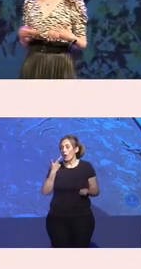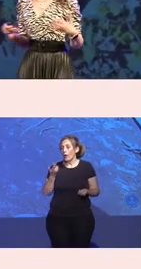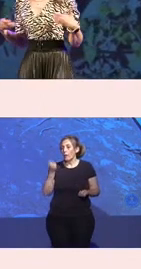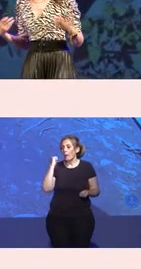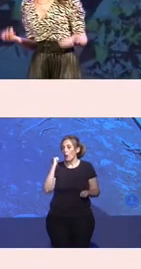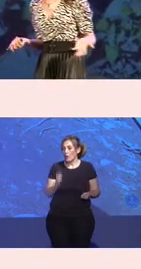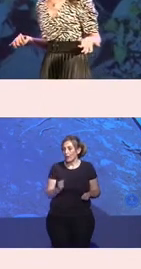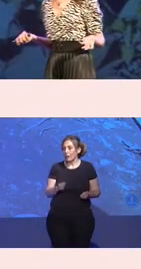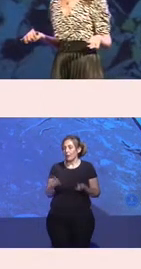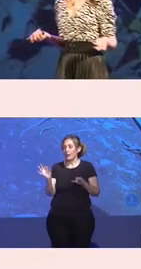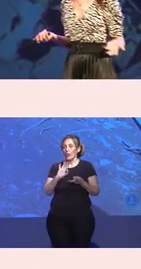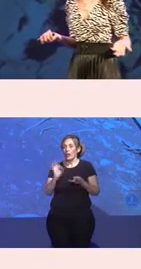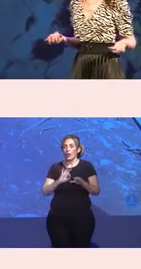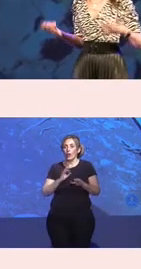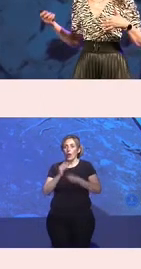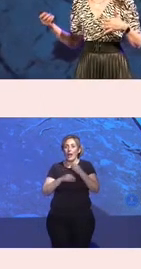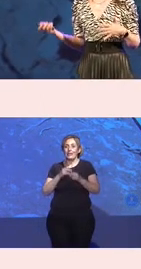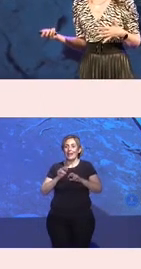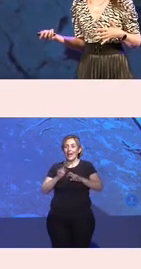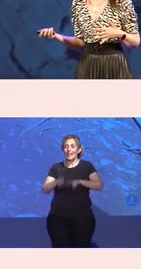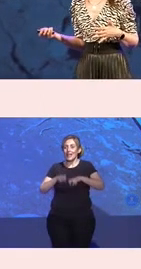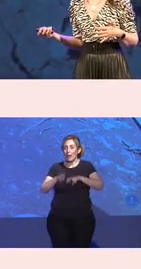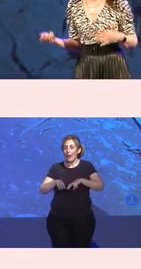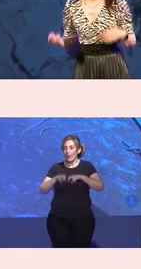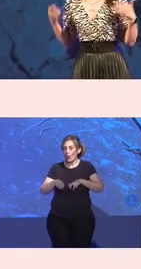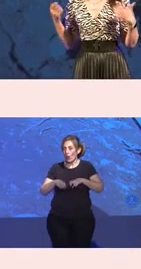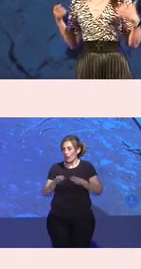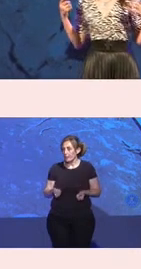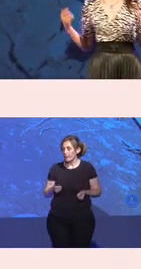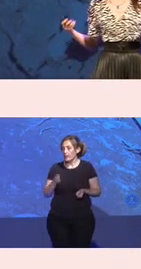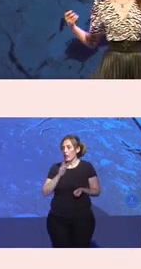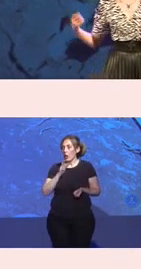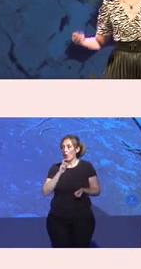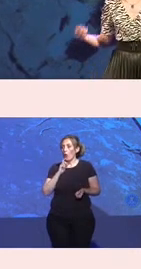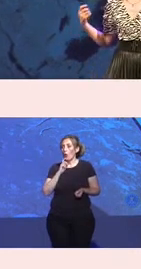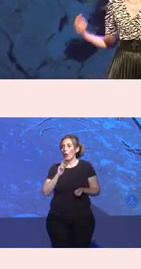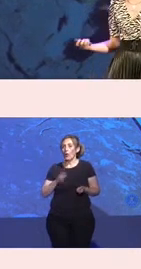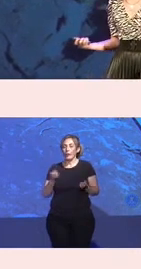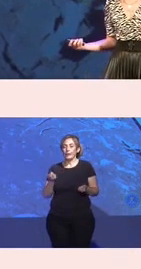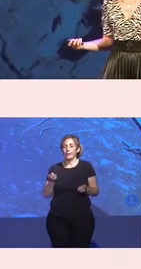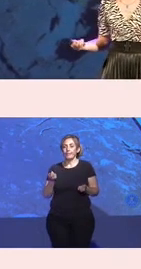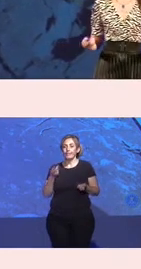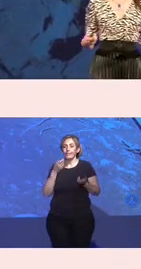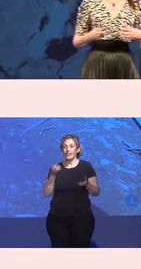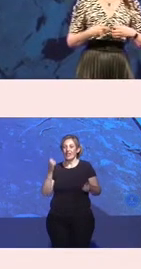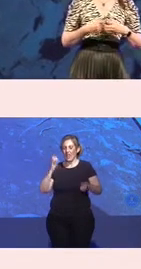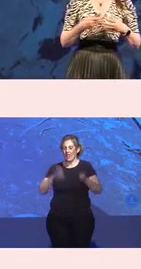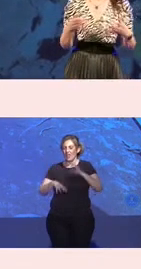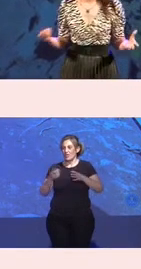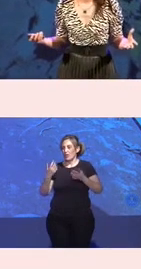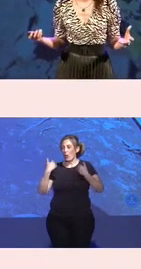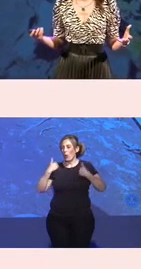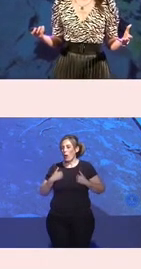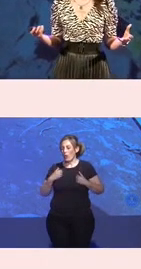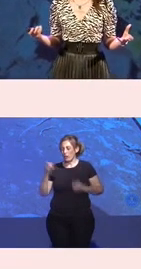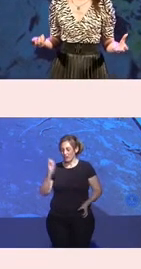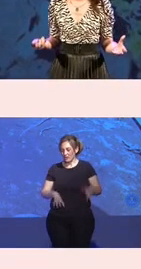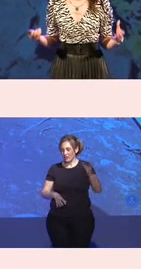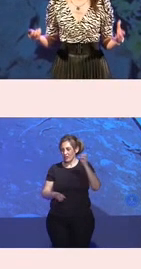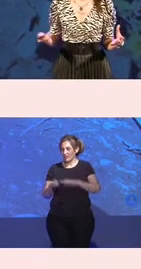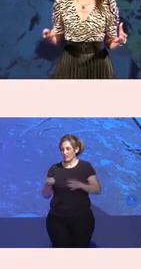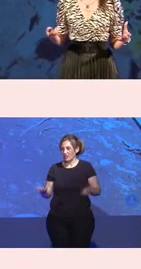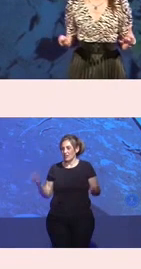crimen o Cómo realizar excavaciones arqueológicas Cómo excavar fosas comunes en trabajos que se hacen